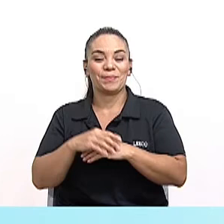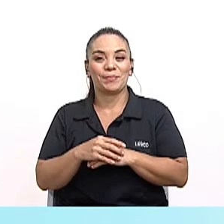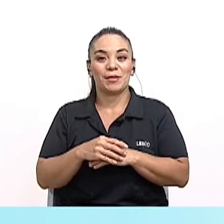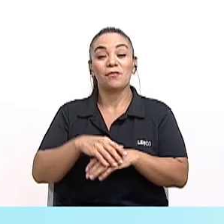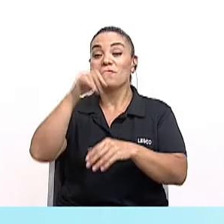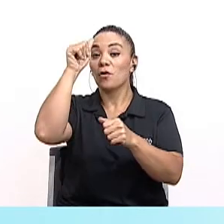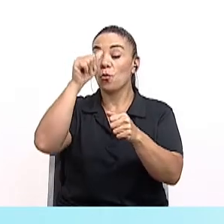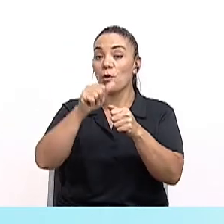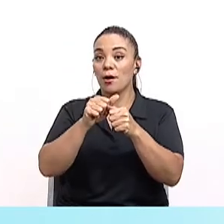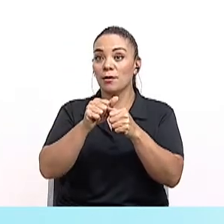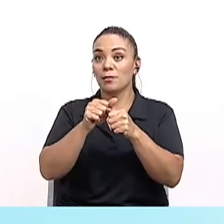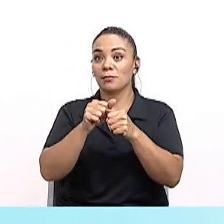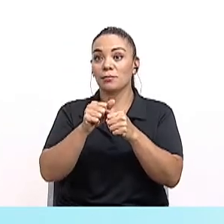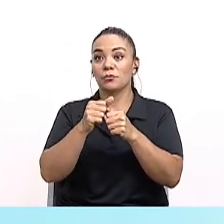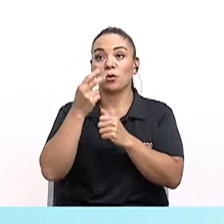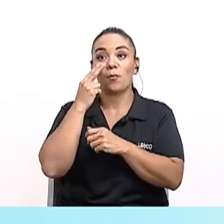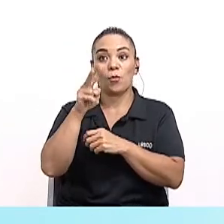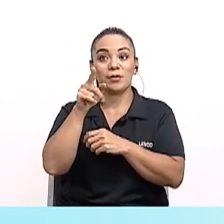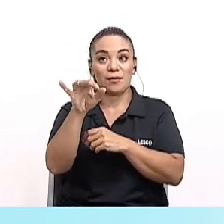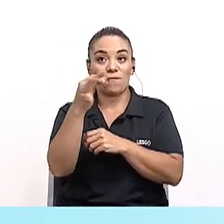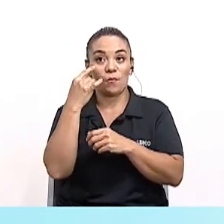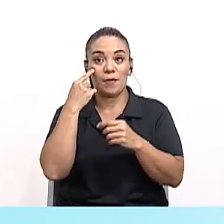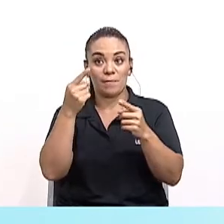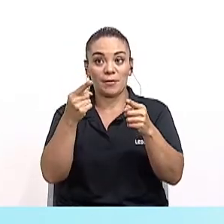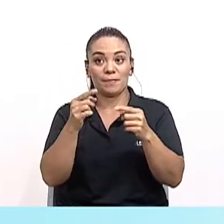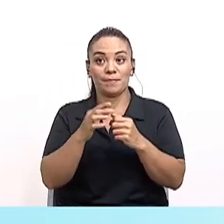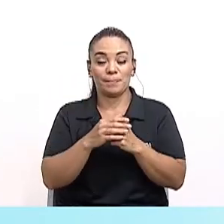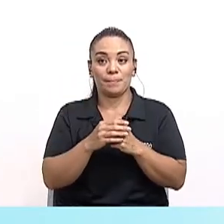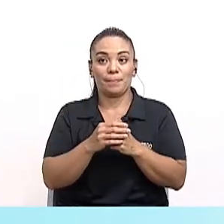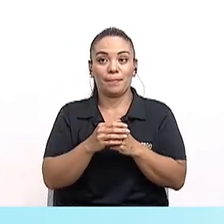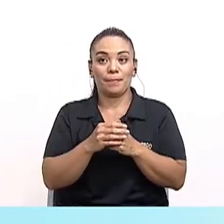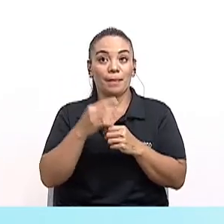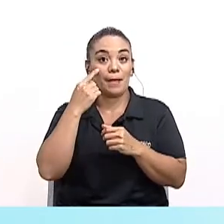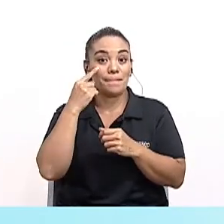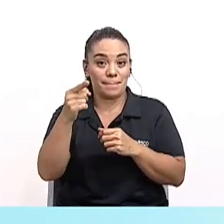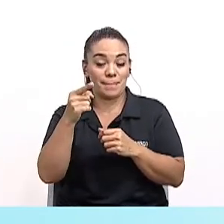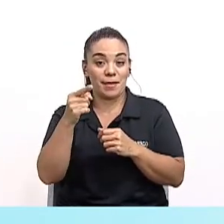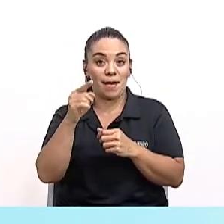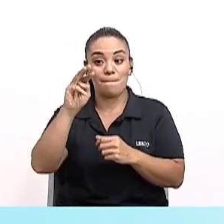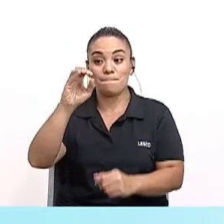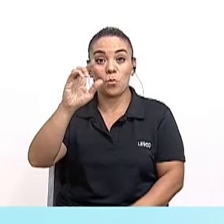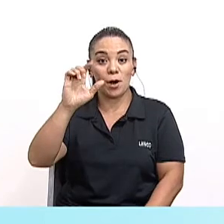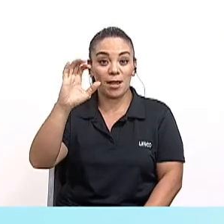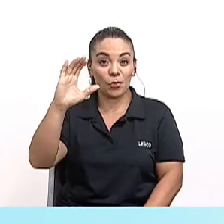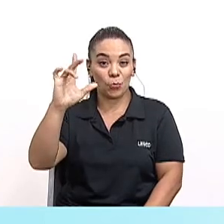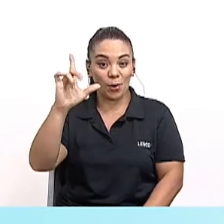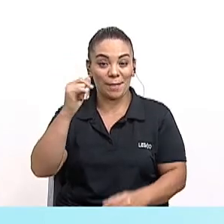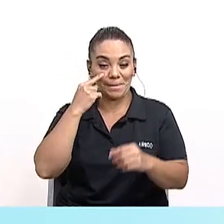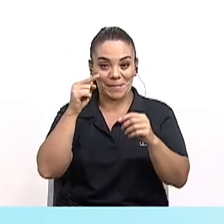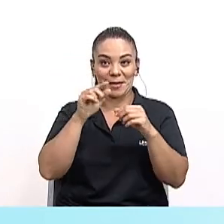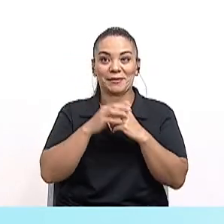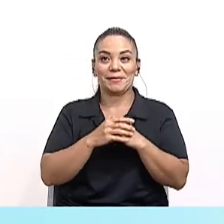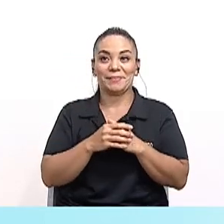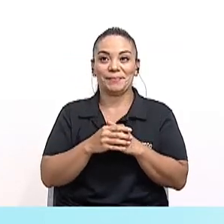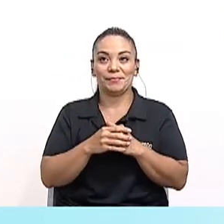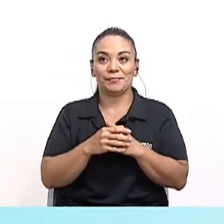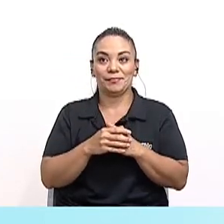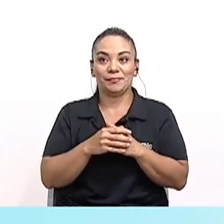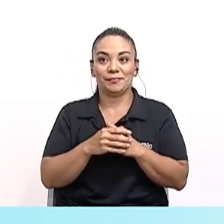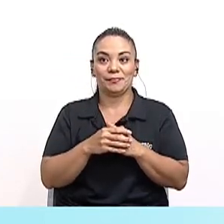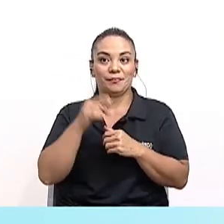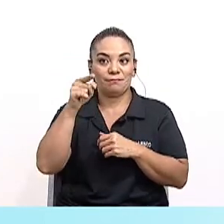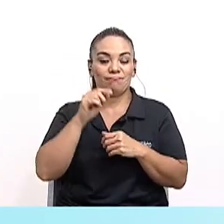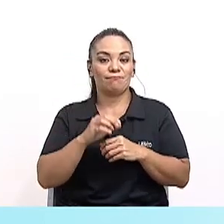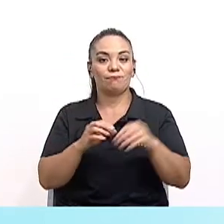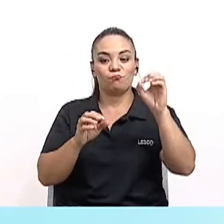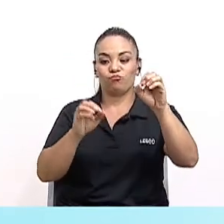yo la puedo ver de esta forma. Sí, esta molécula es la base que vamos a ver para varias cosas. Esta sería